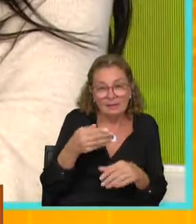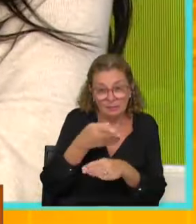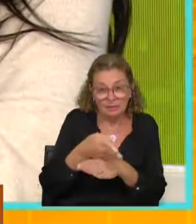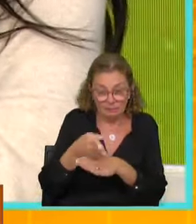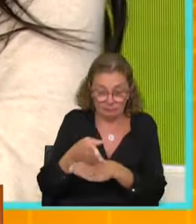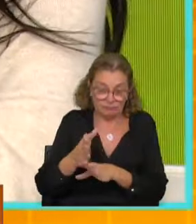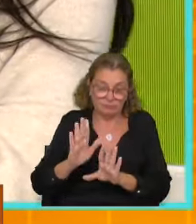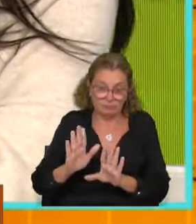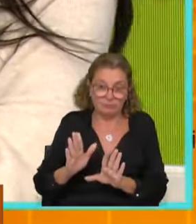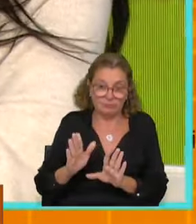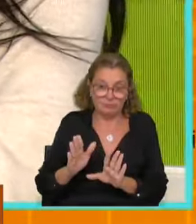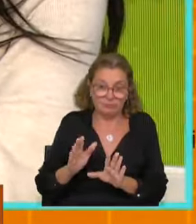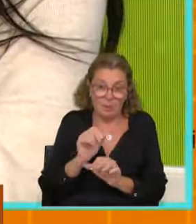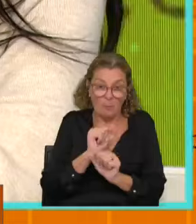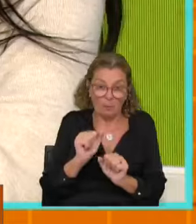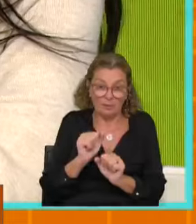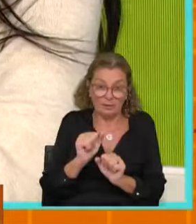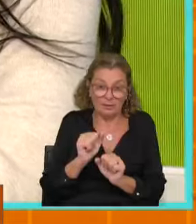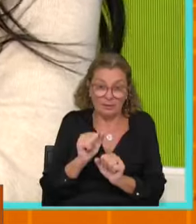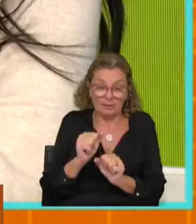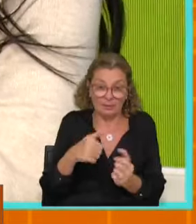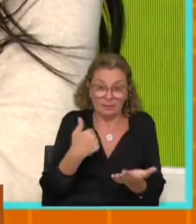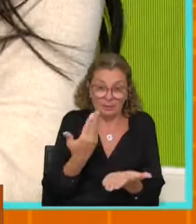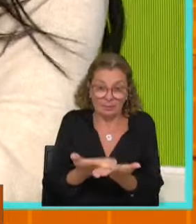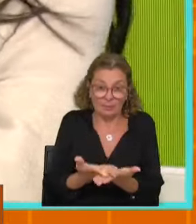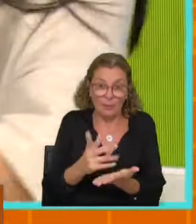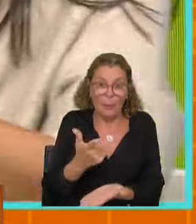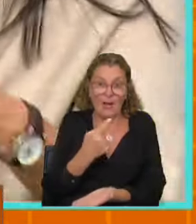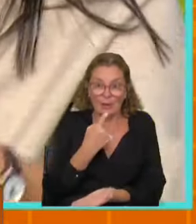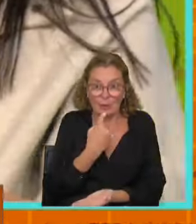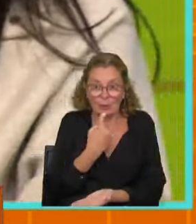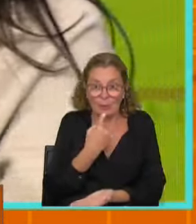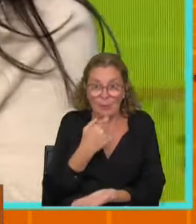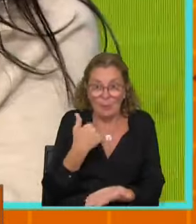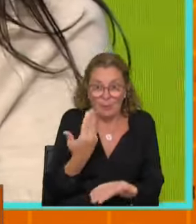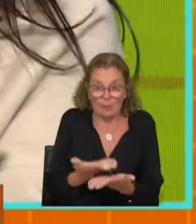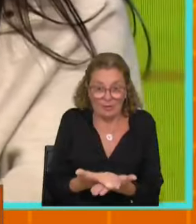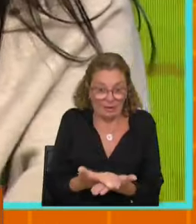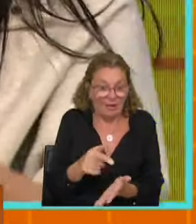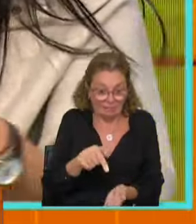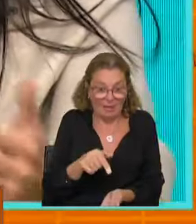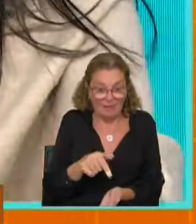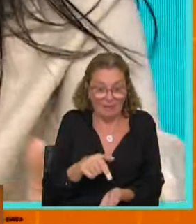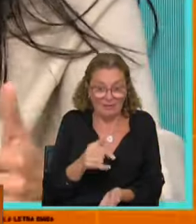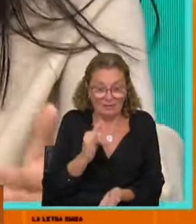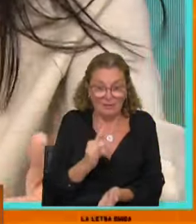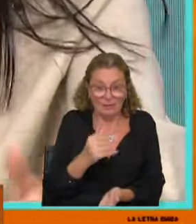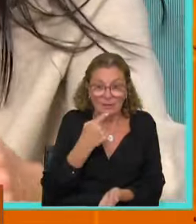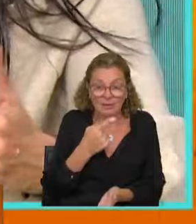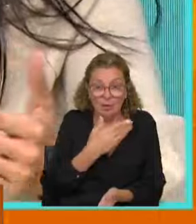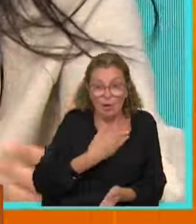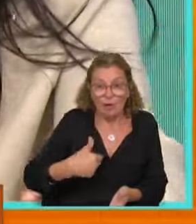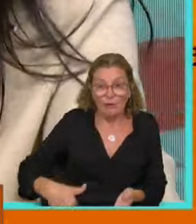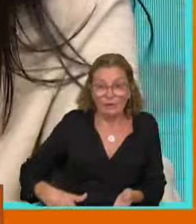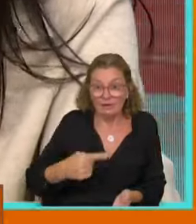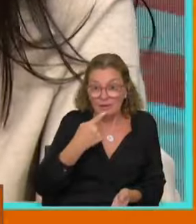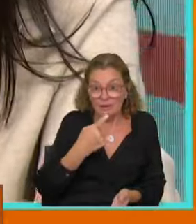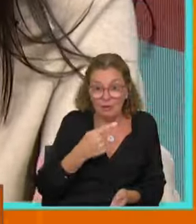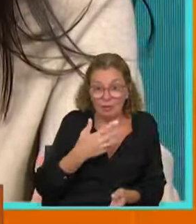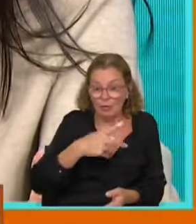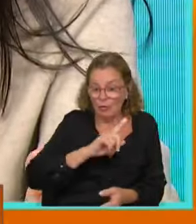oportuna podría haber estado sobre la mesa Sin lugar a duda no solo que podría sino que estuvo Pero se decidió por decisión del gobierno no